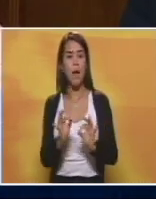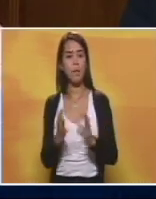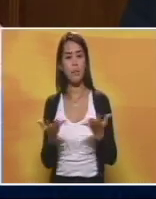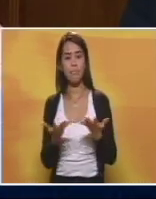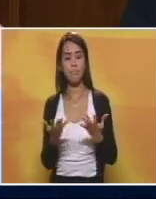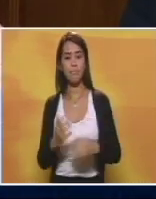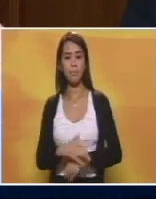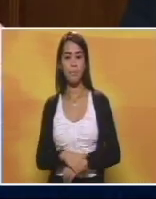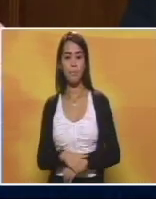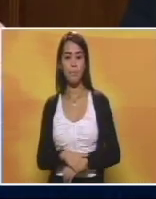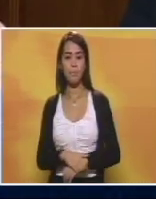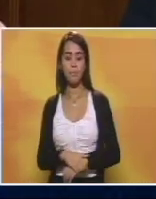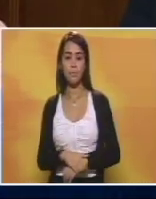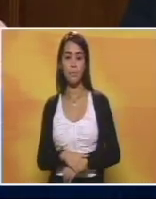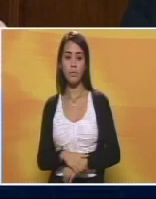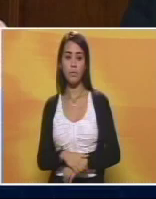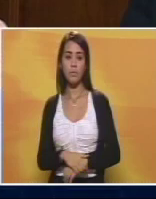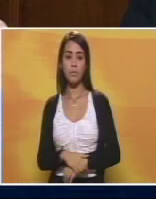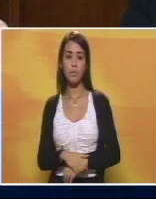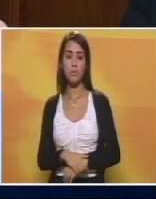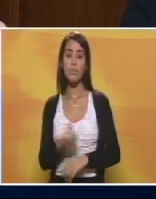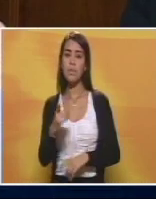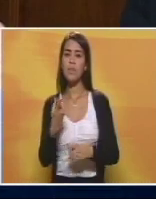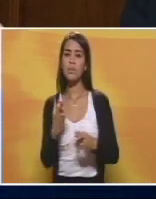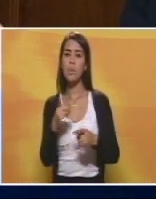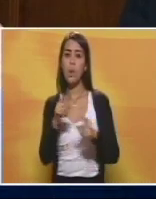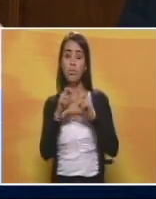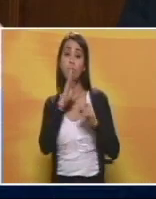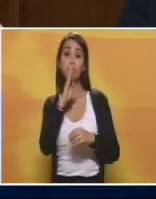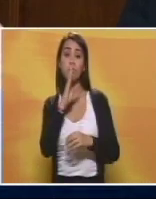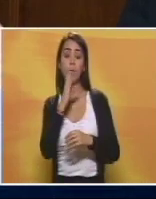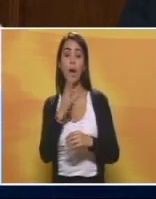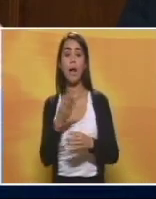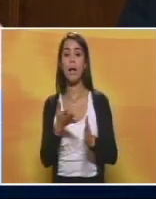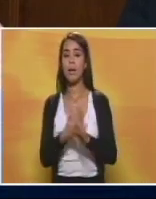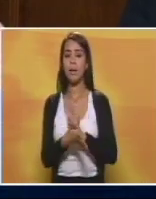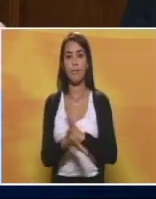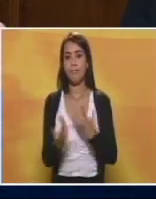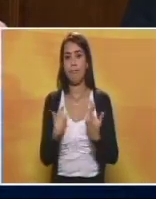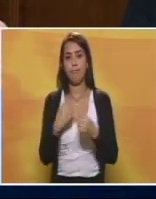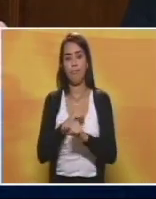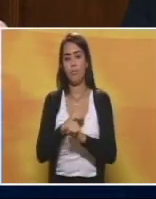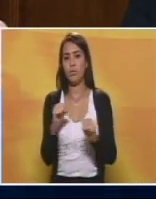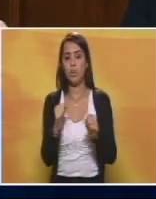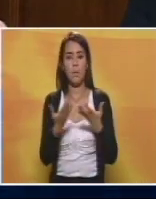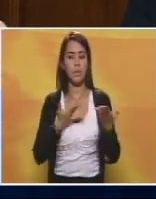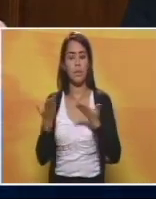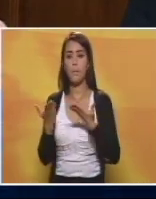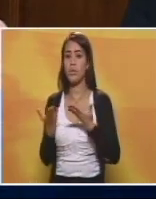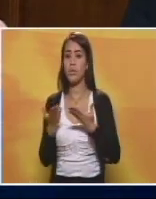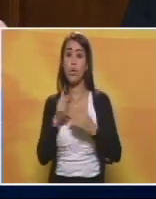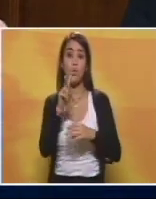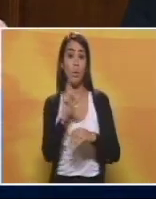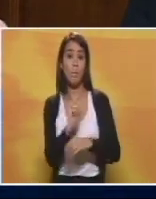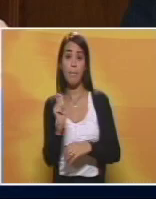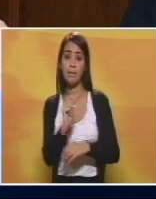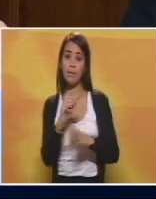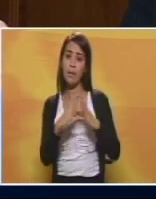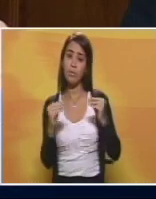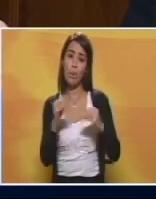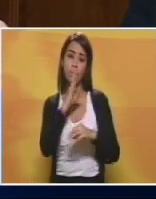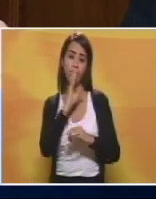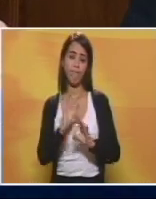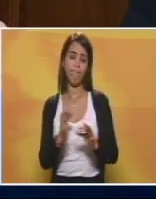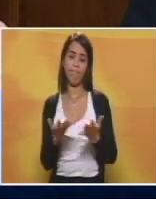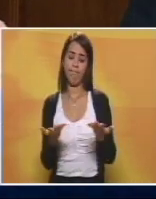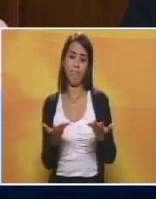están tercerizados y esos sistemas de la banca tercerizado por por supuesto no se le puede prestar servicio en dos meses a toda la banca